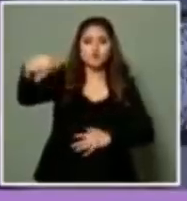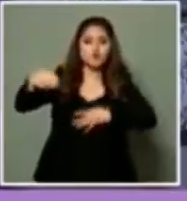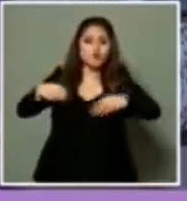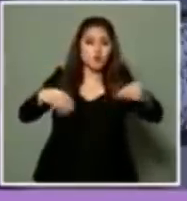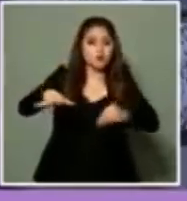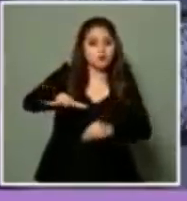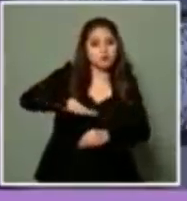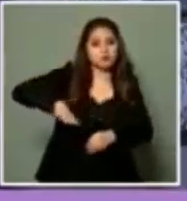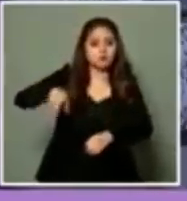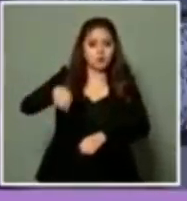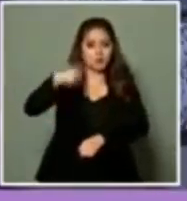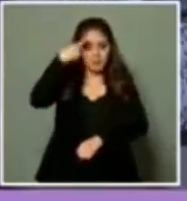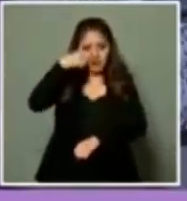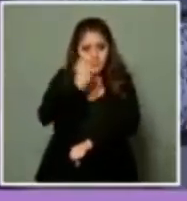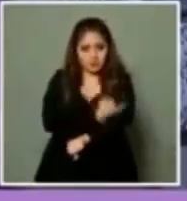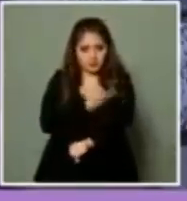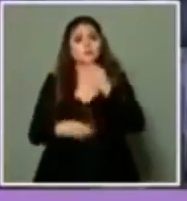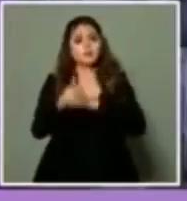a Iztapalapa.